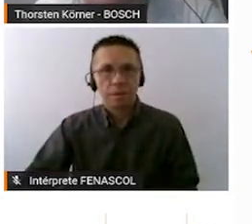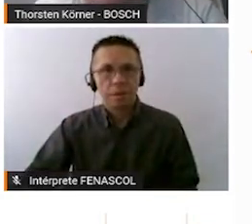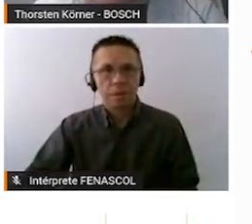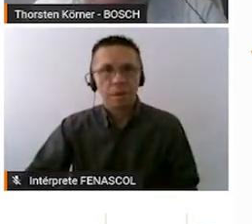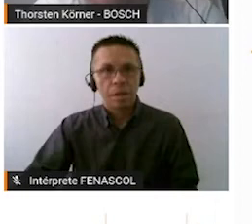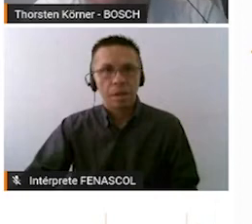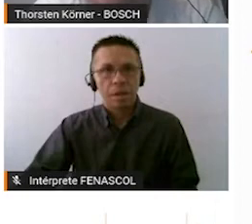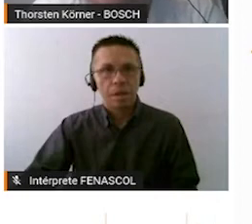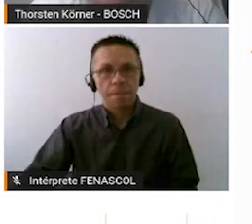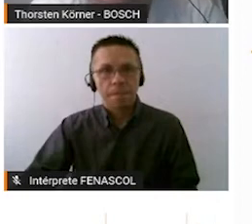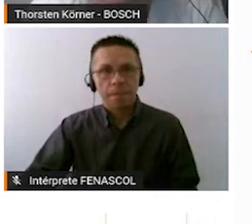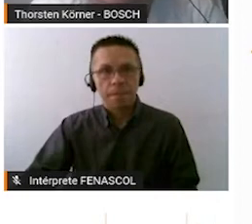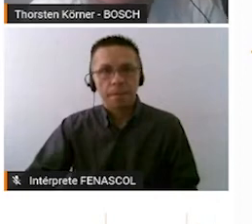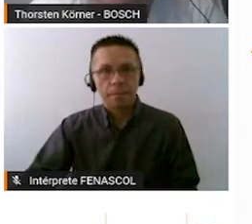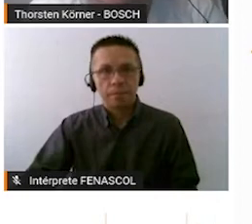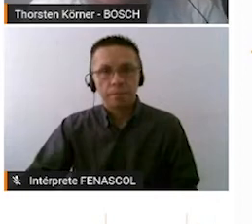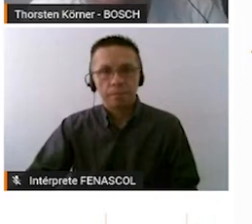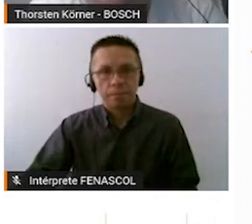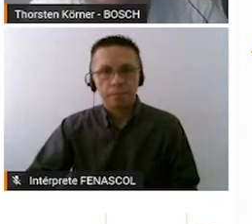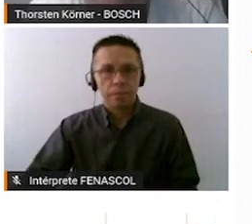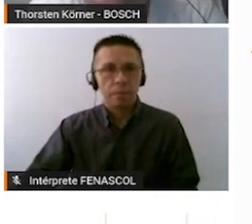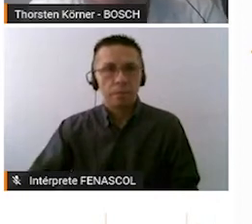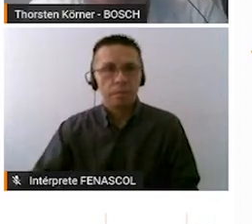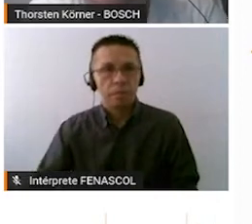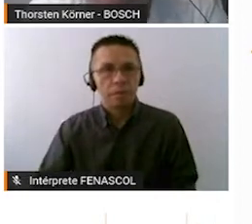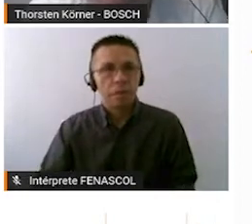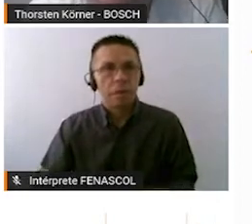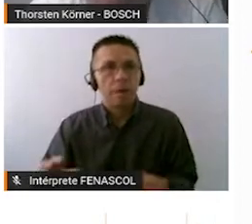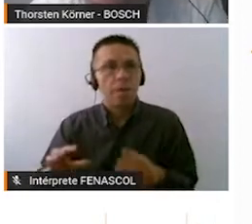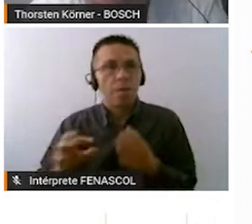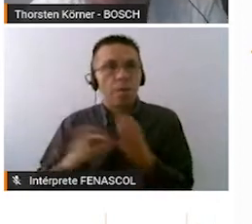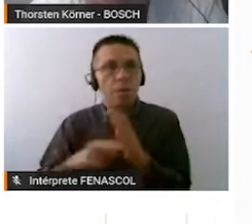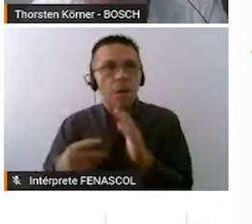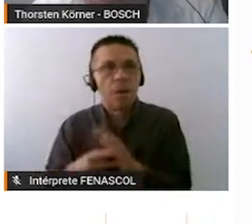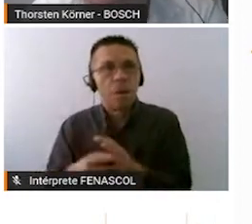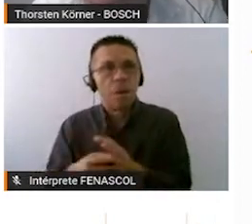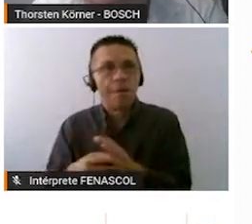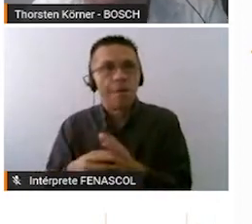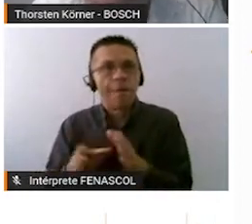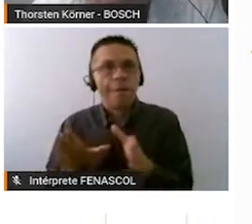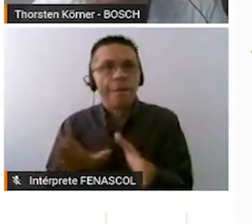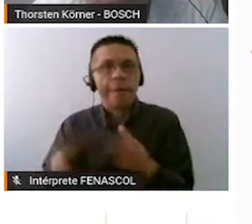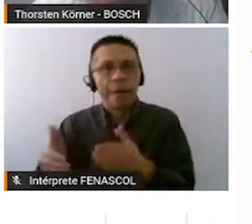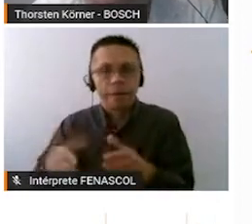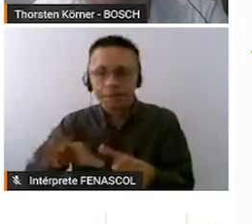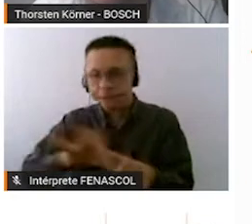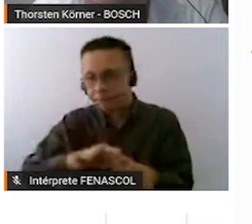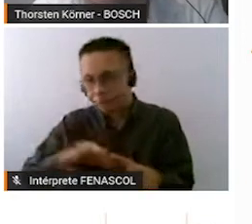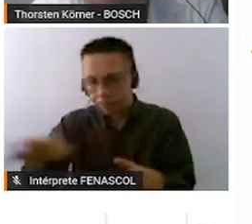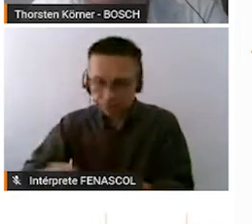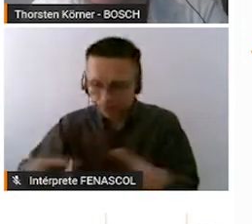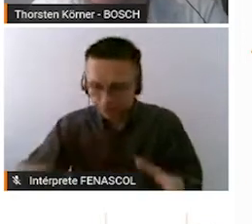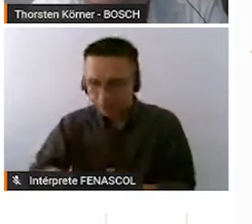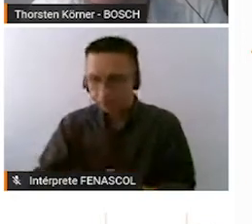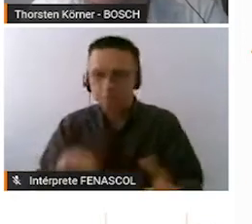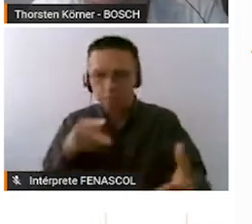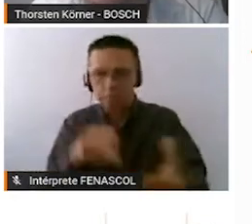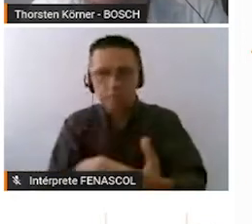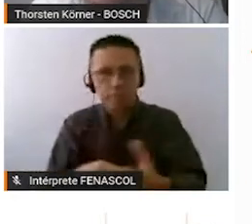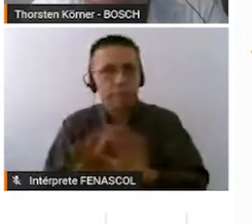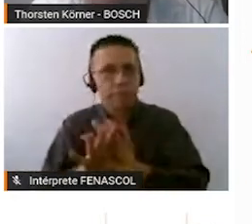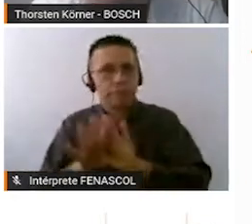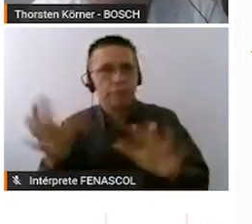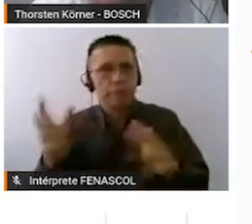¿Qué significa esto? No es una caja que yo voy a abrir, que conecto algo y automáticamente mi proceso se va